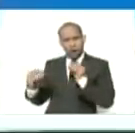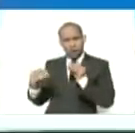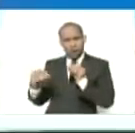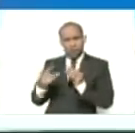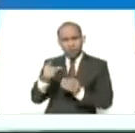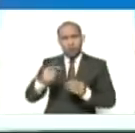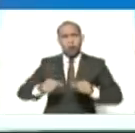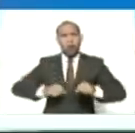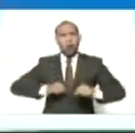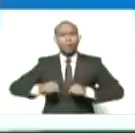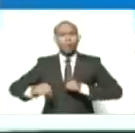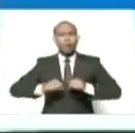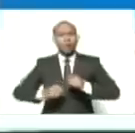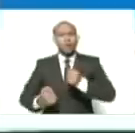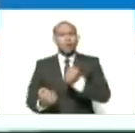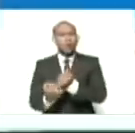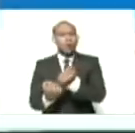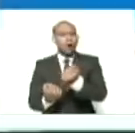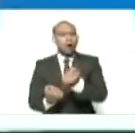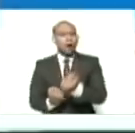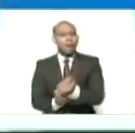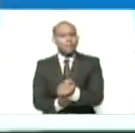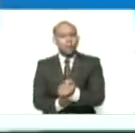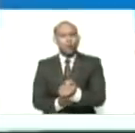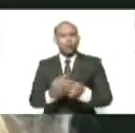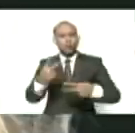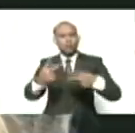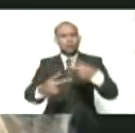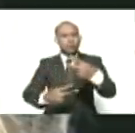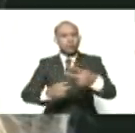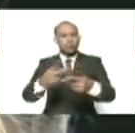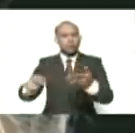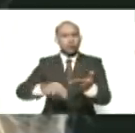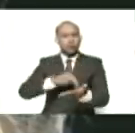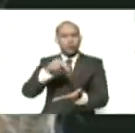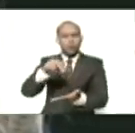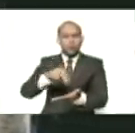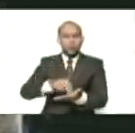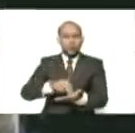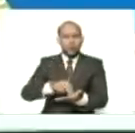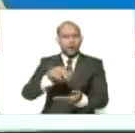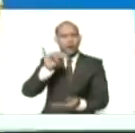un movimiento de apoyo a la calidad del producto nacional, muy bien. Y el plan Z,